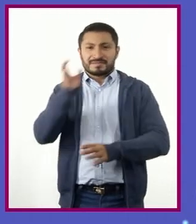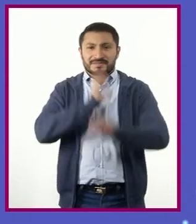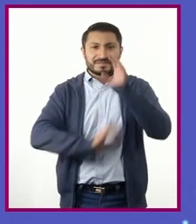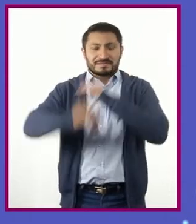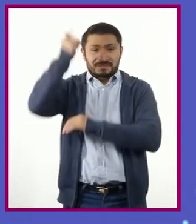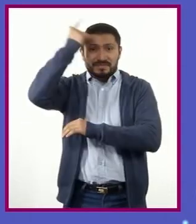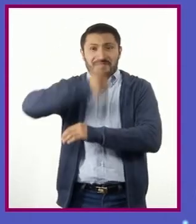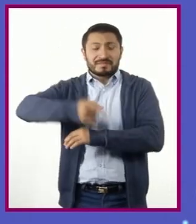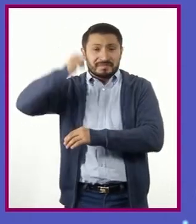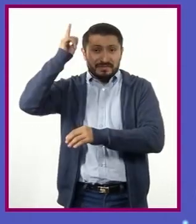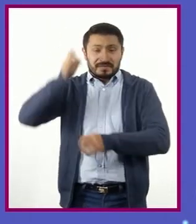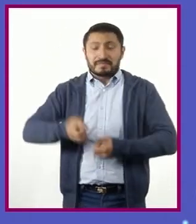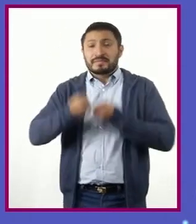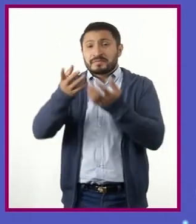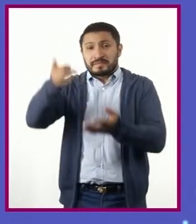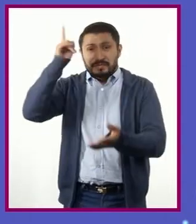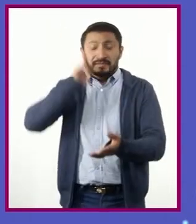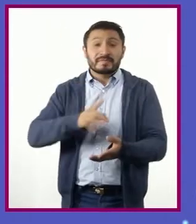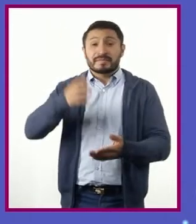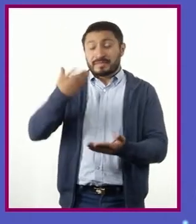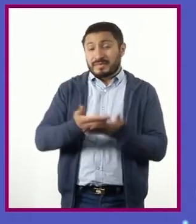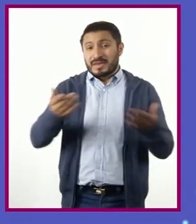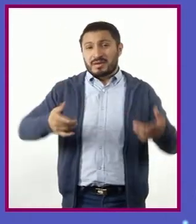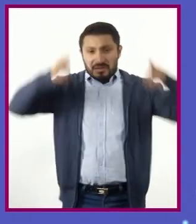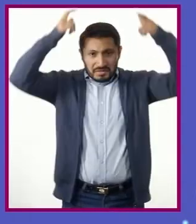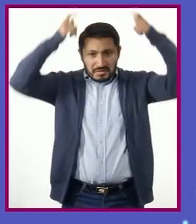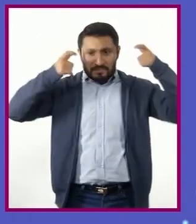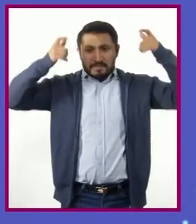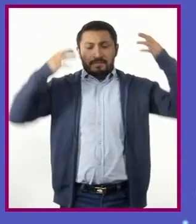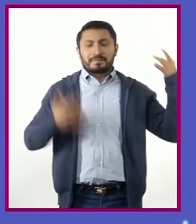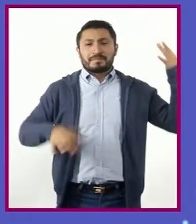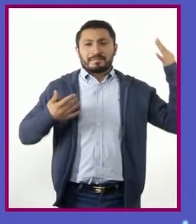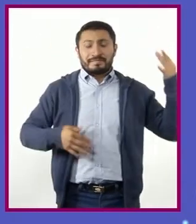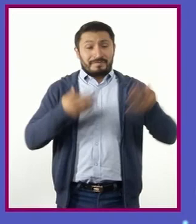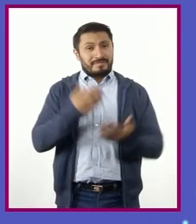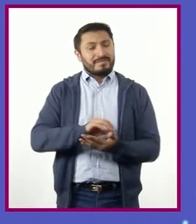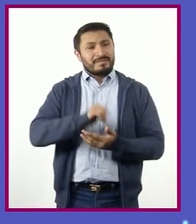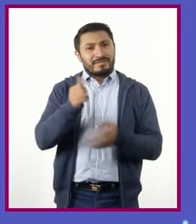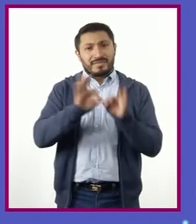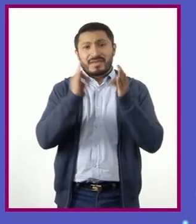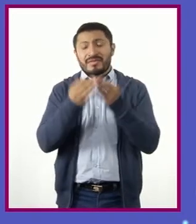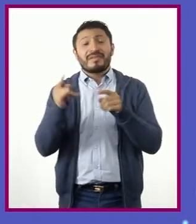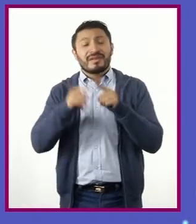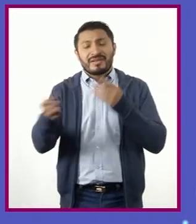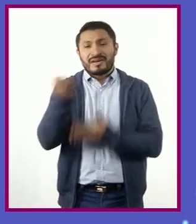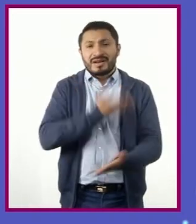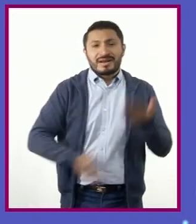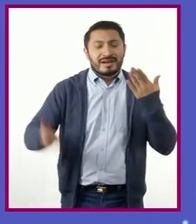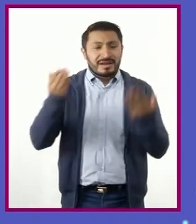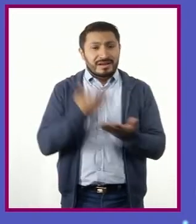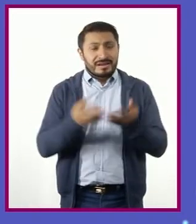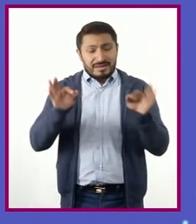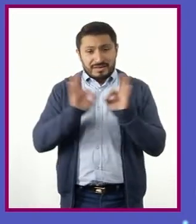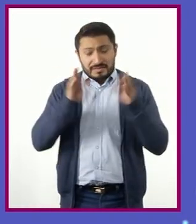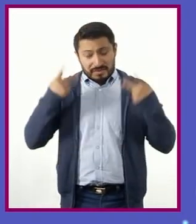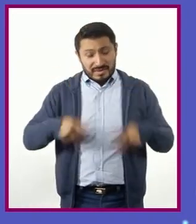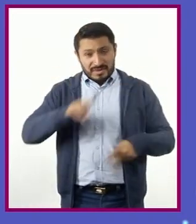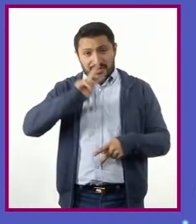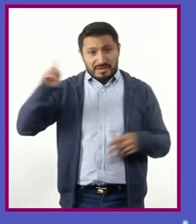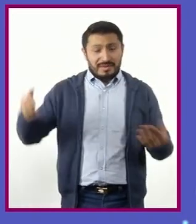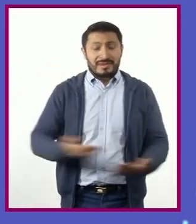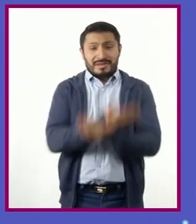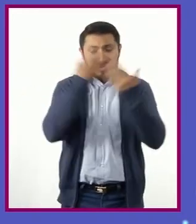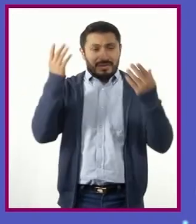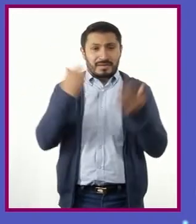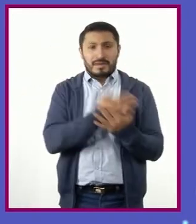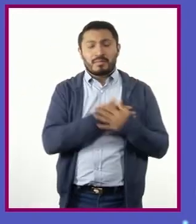jóvenes, aunque ahora se haga con mariachi. Otra de las percepciones que compartimos con las personas del Renacimiento es que el amor es